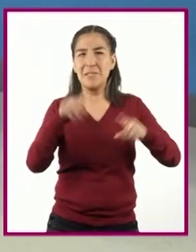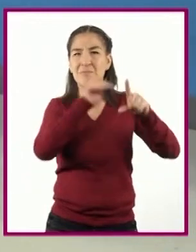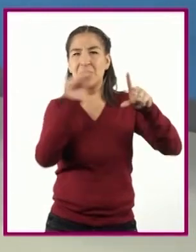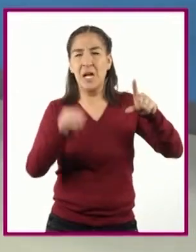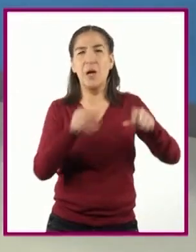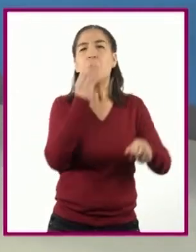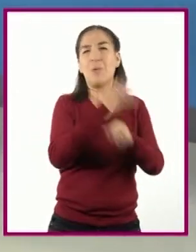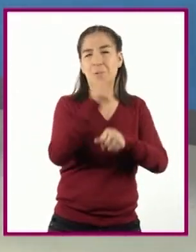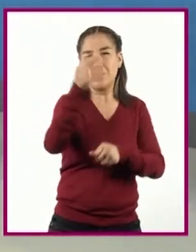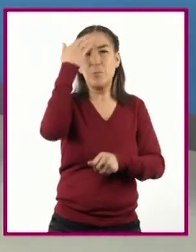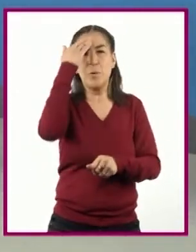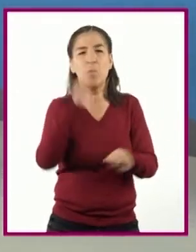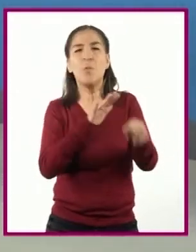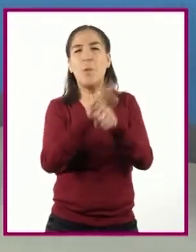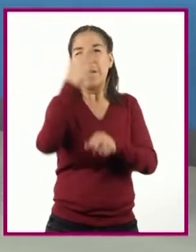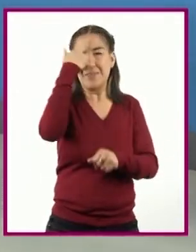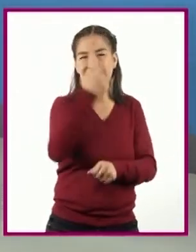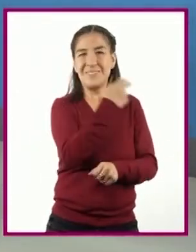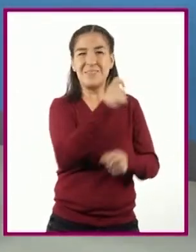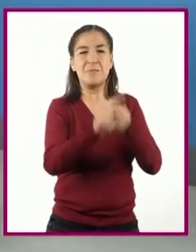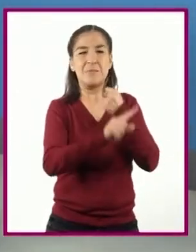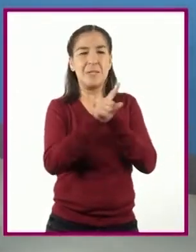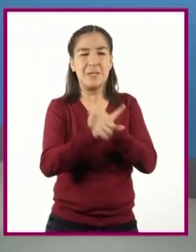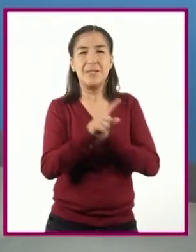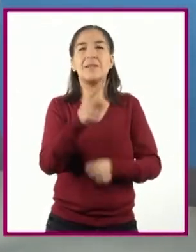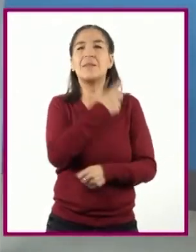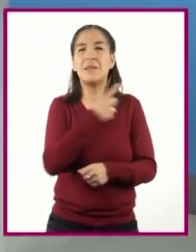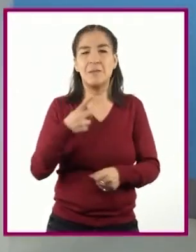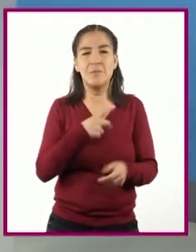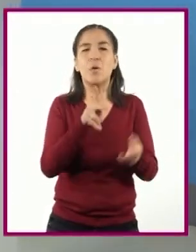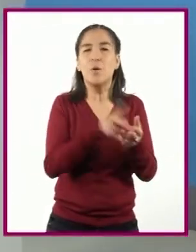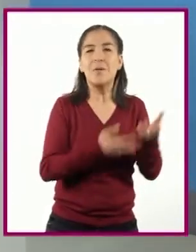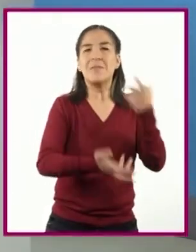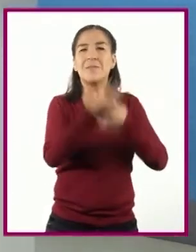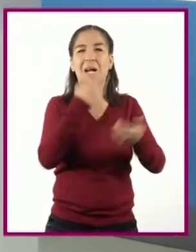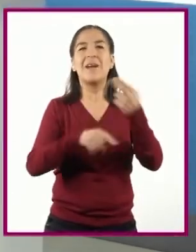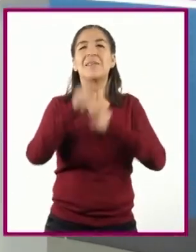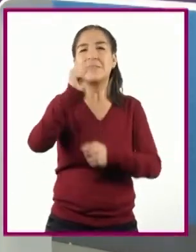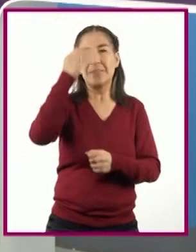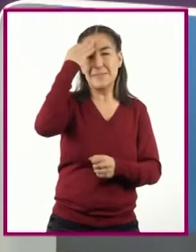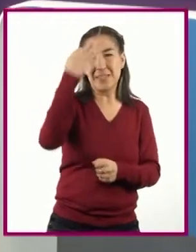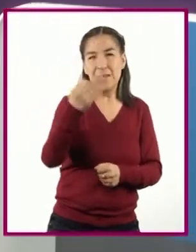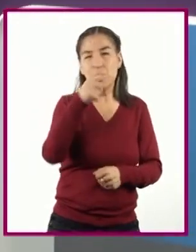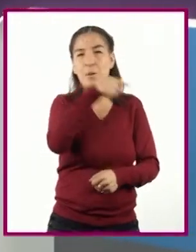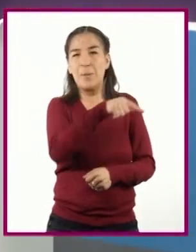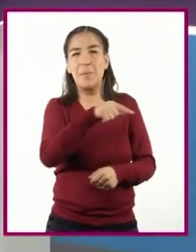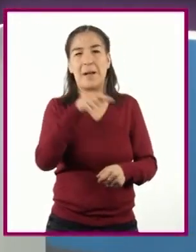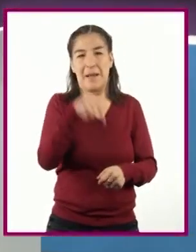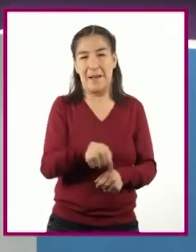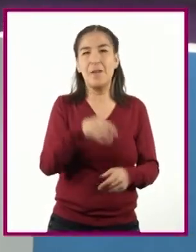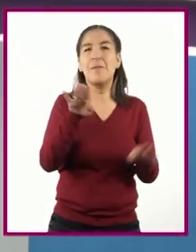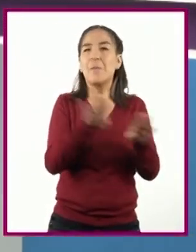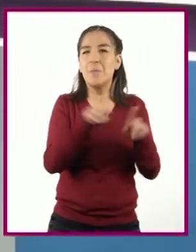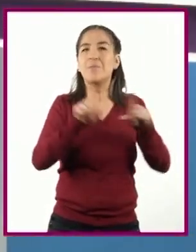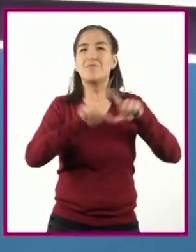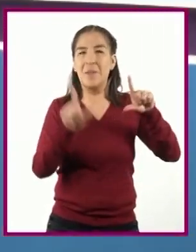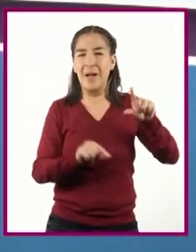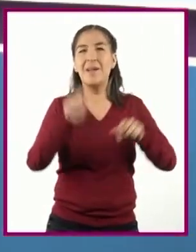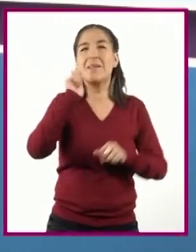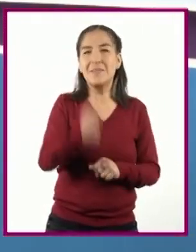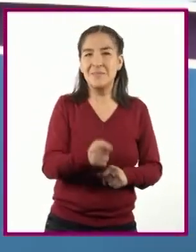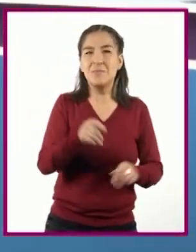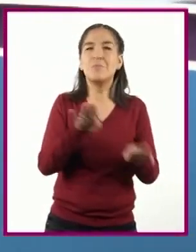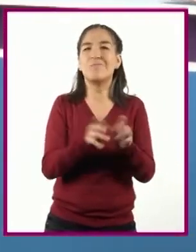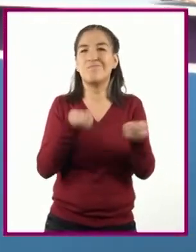las razones que llevaron a esta situación, debemos regresar al periodo en el que nuestro país aún se encontraba bajo